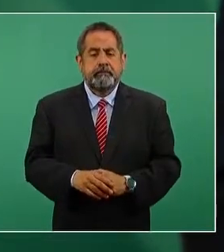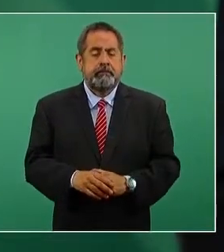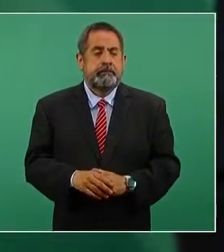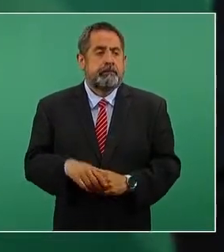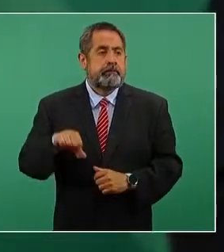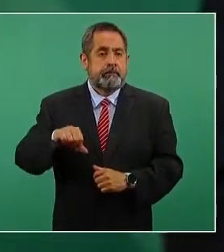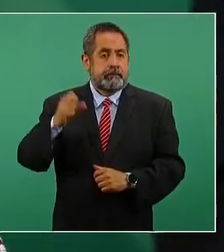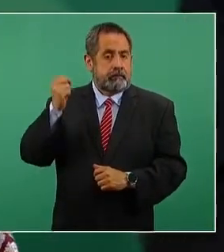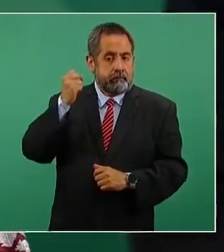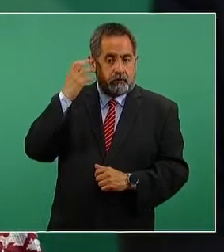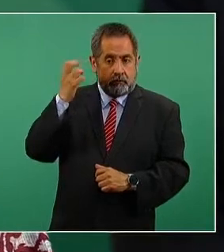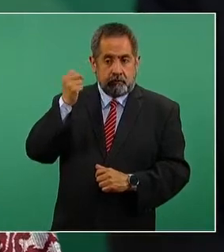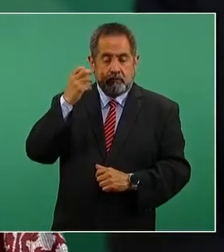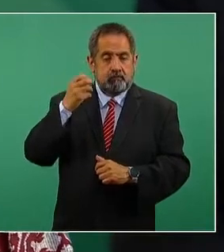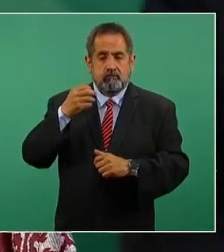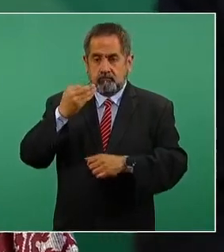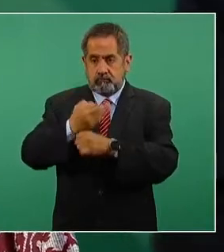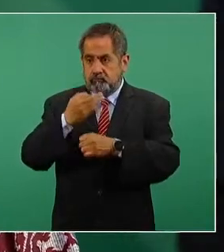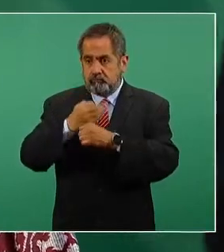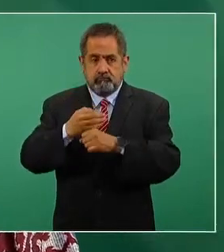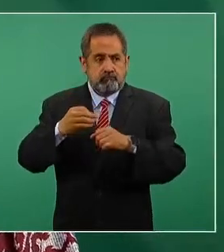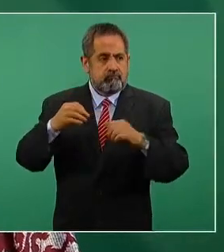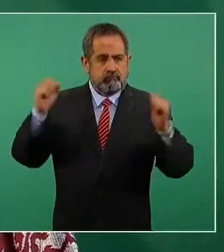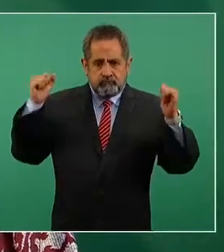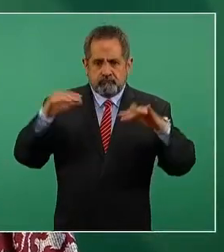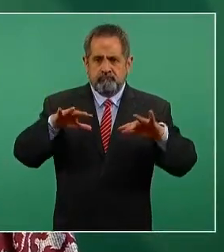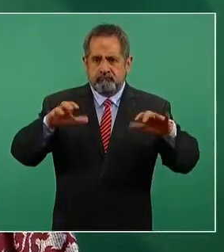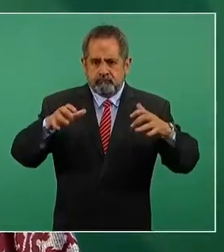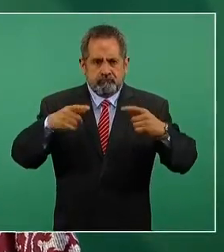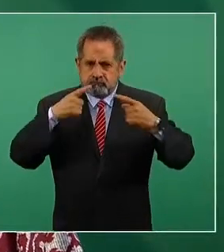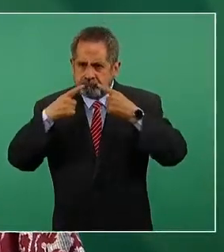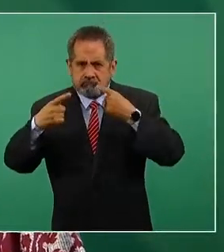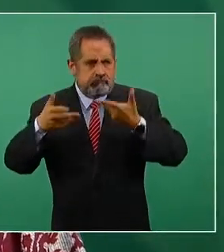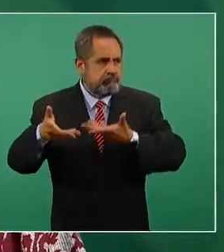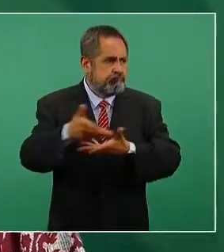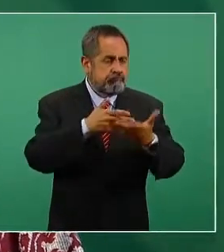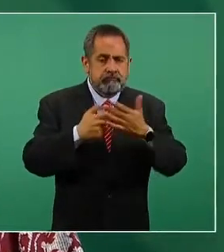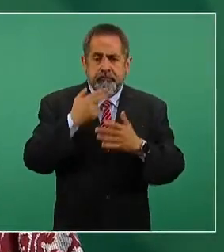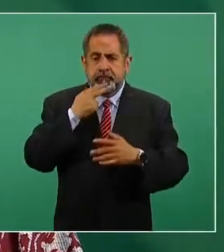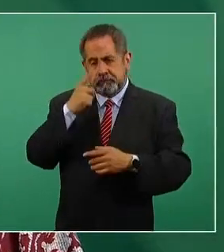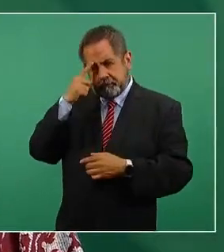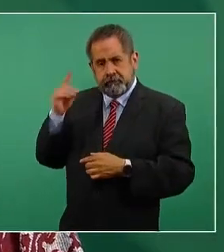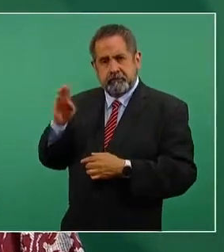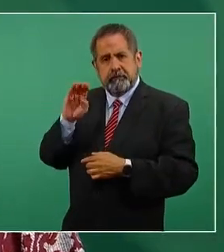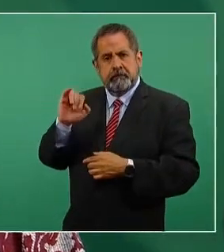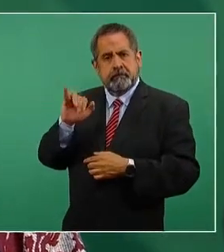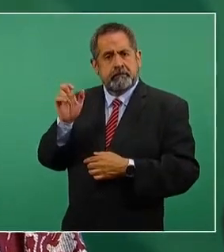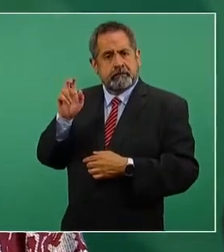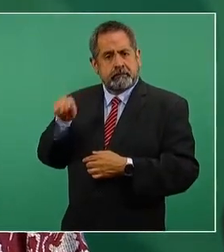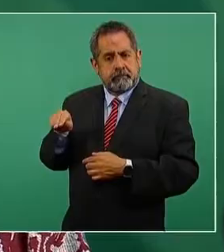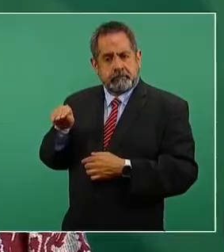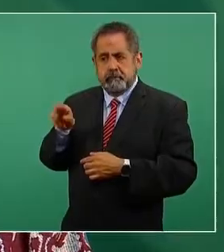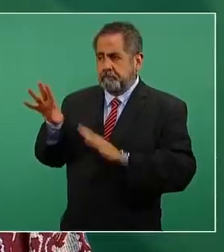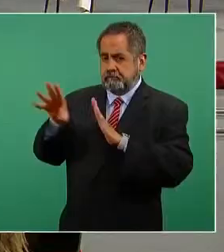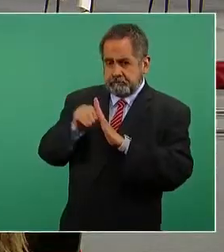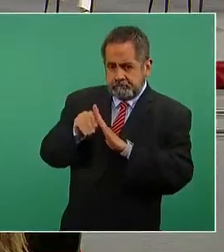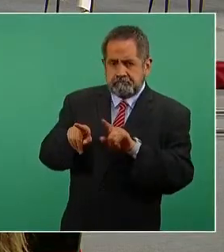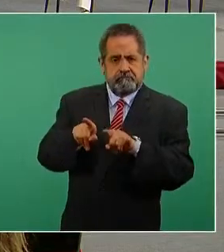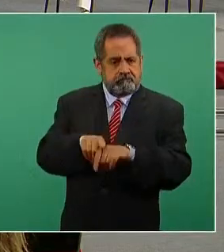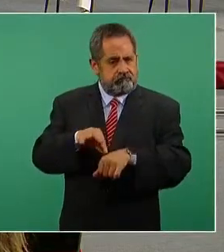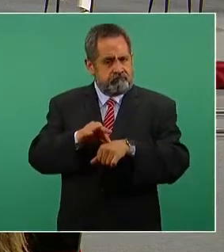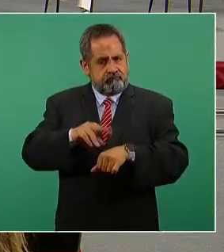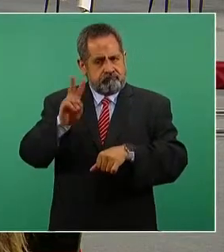El foro nos ayudará a convertir la plataforma de acción de Beijing en una